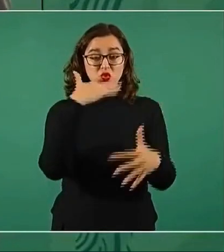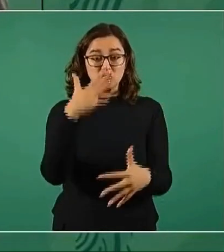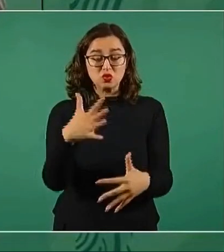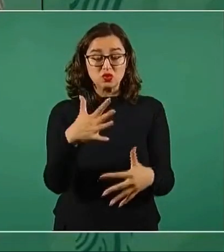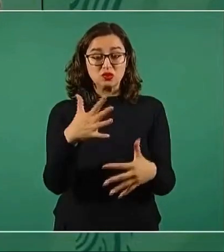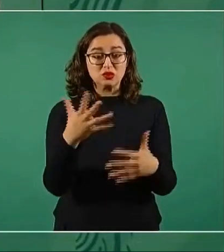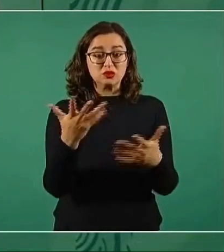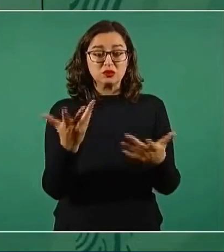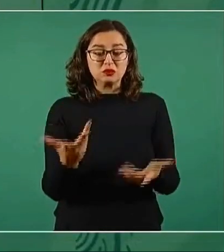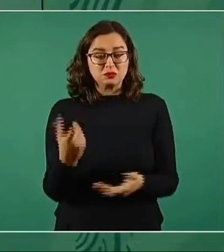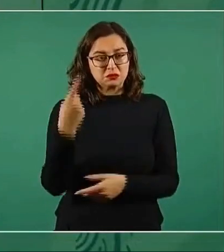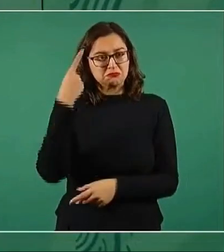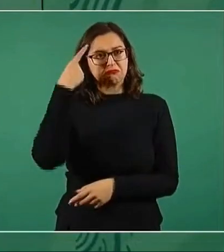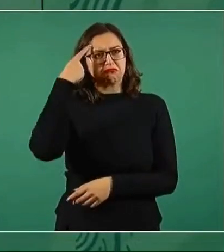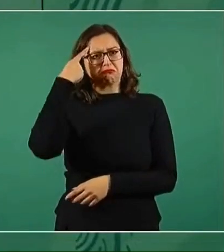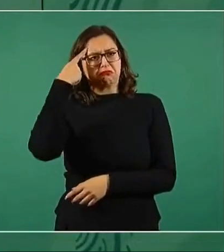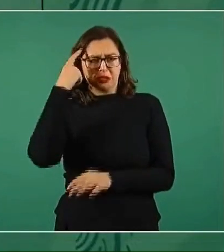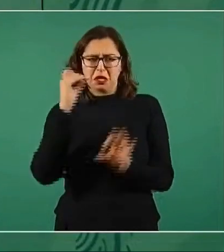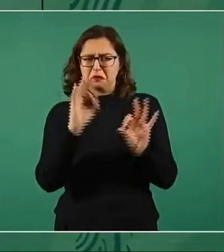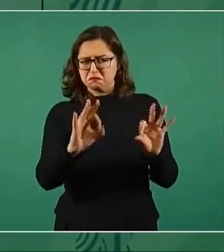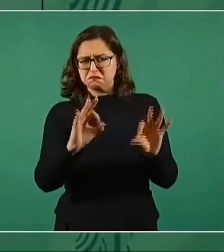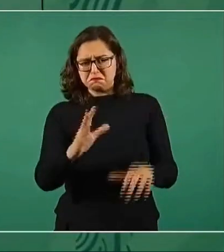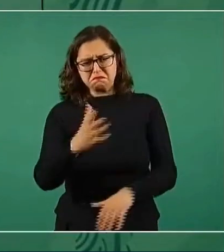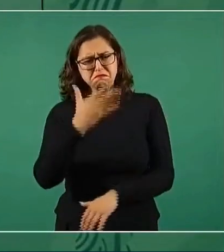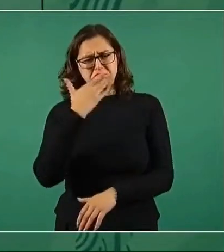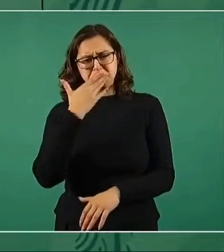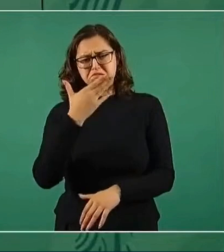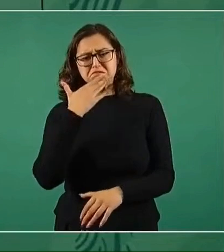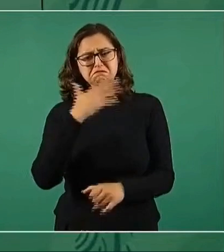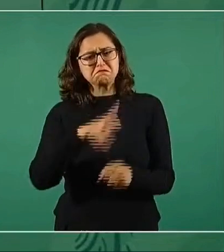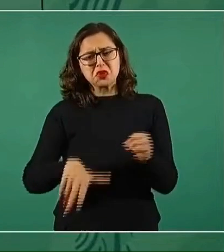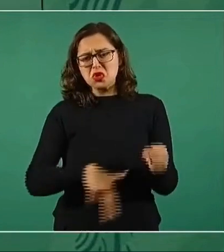pensaron de que era normal.